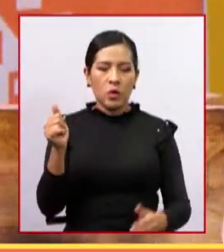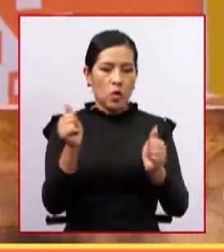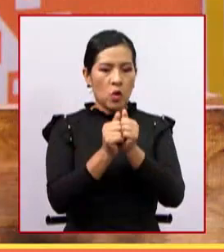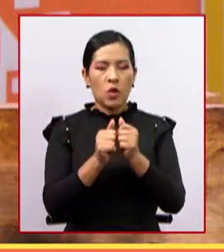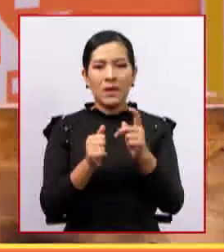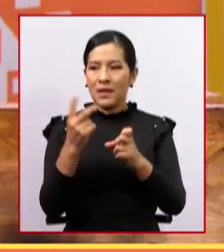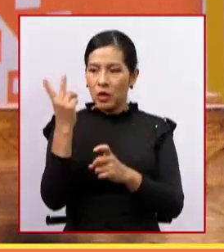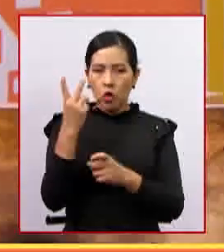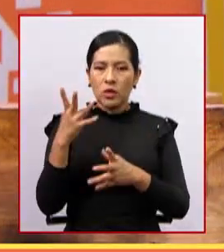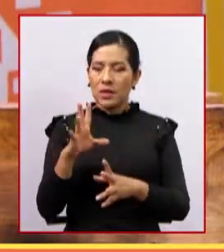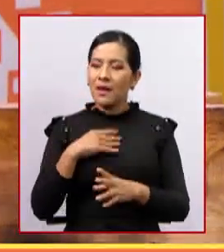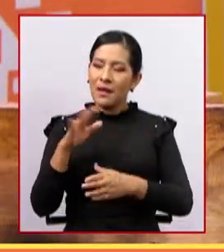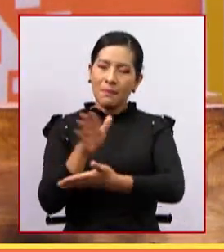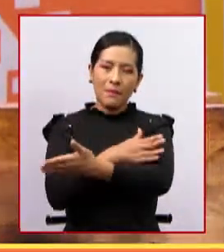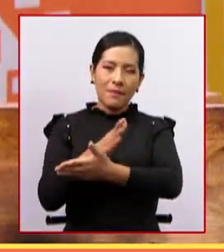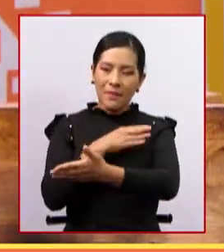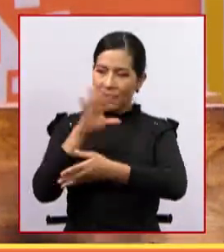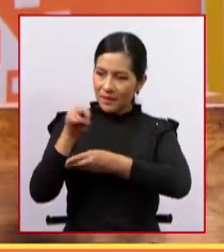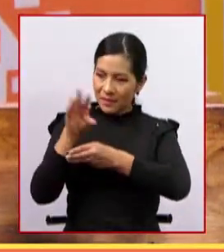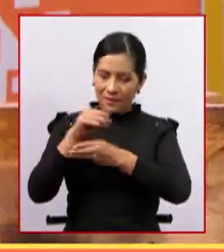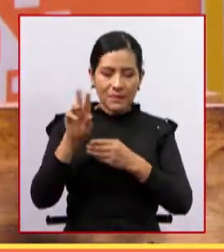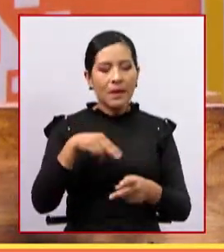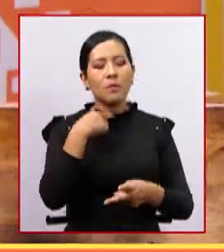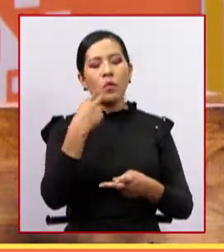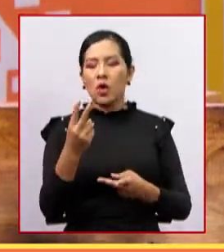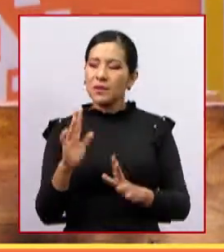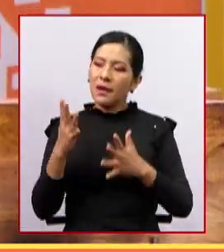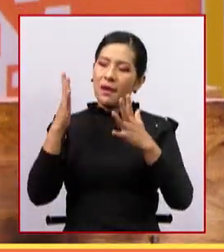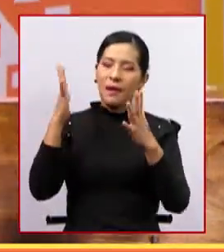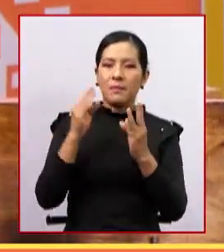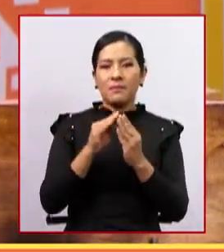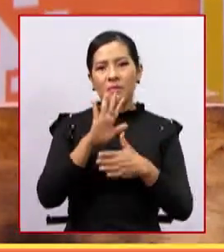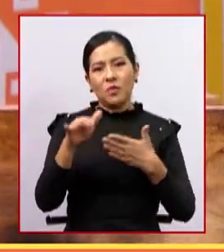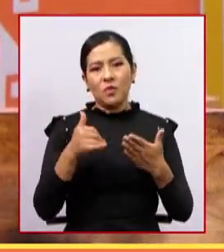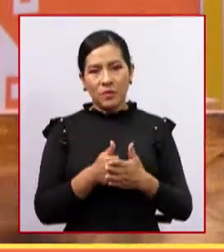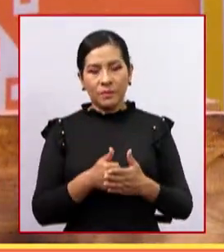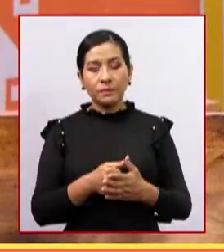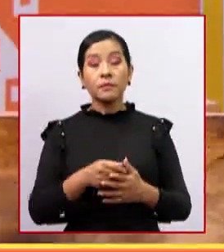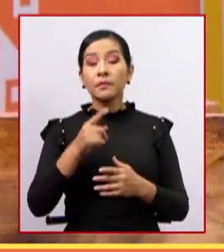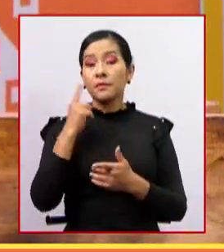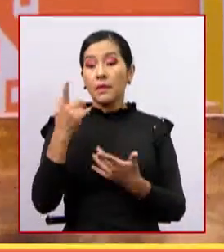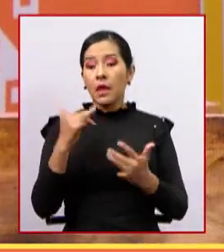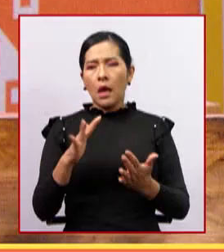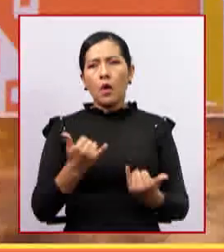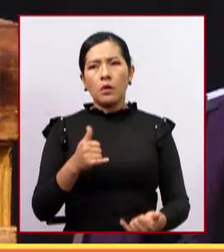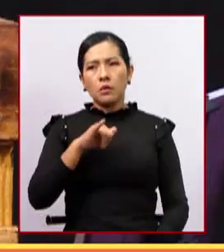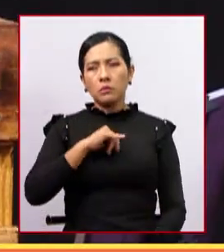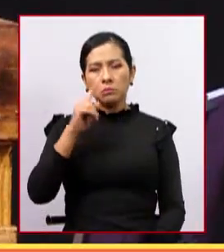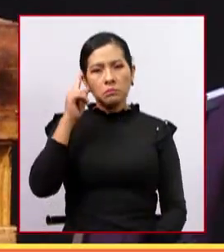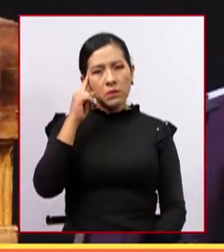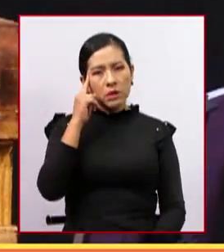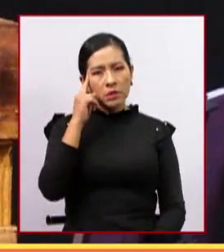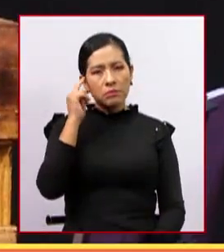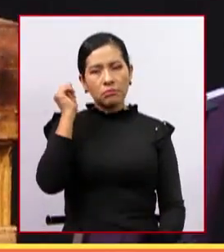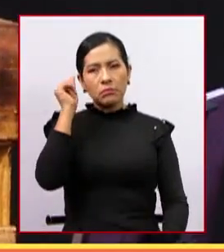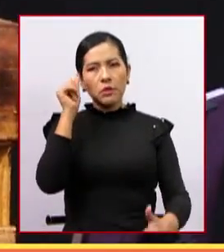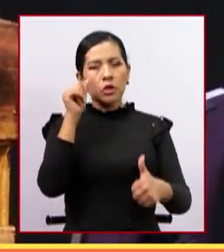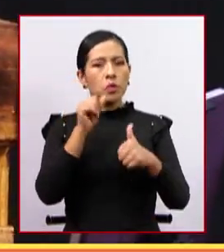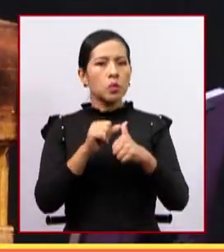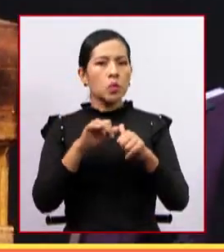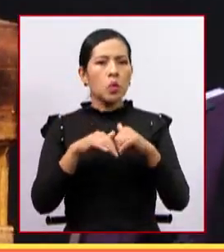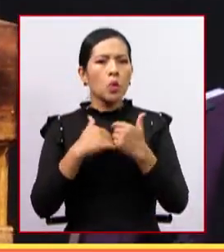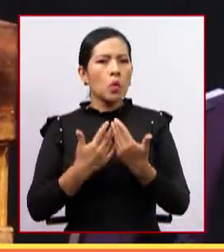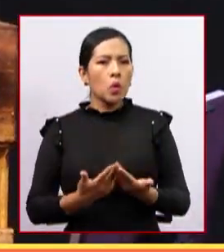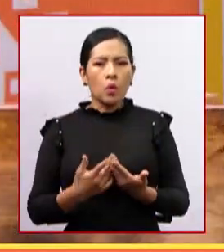nos está también dejando tantas cosas. Cuando ella, yo me pongo a pensar cómo ella escribía